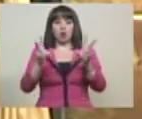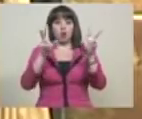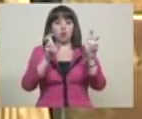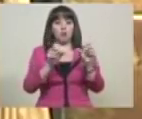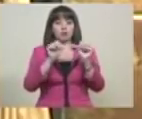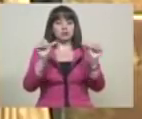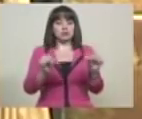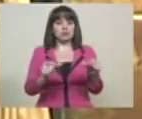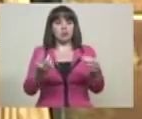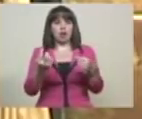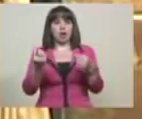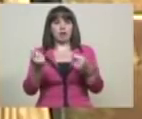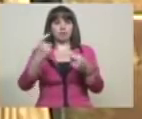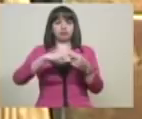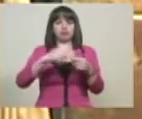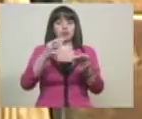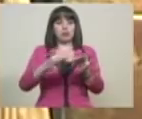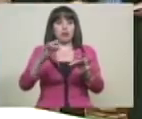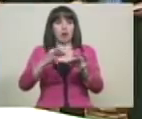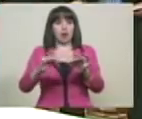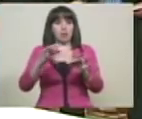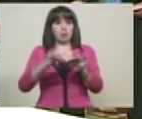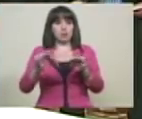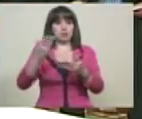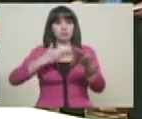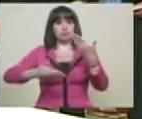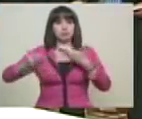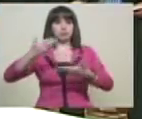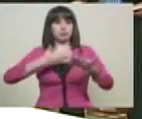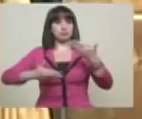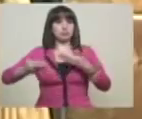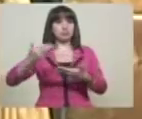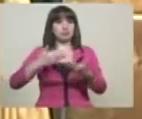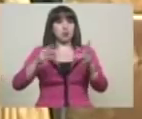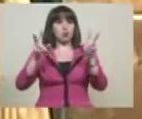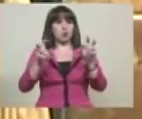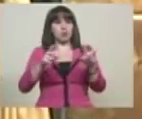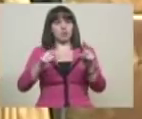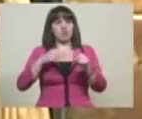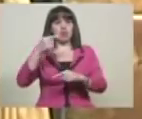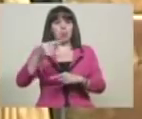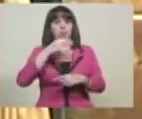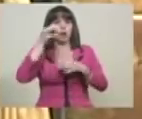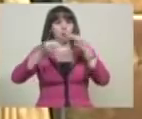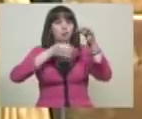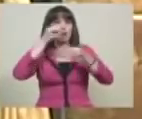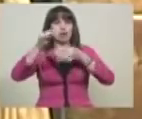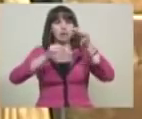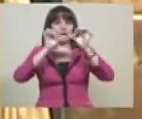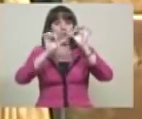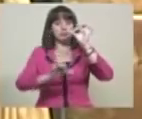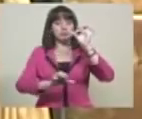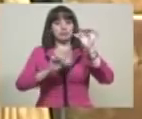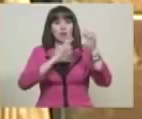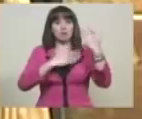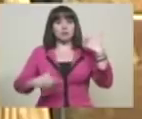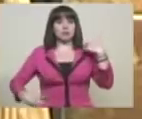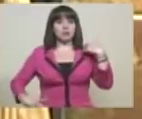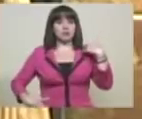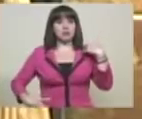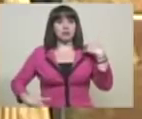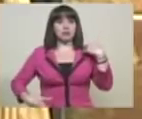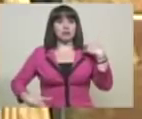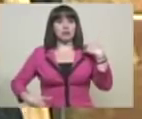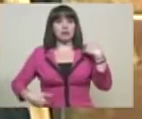sistema de anclaje al petro y de su fluctuación, bueno, lo explicarán ampliamente el vicepresidente de Economía,